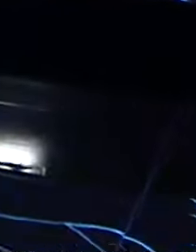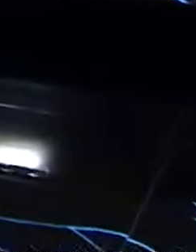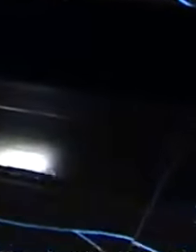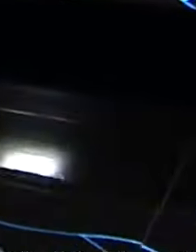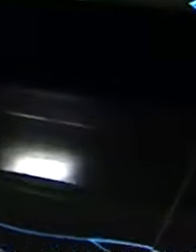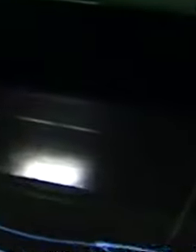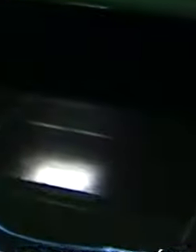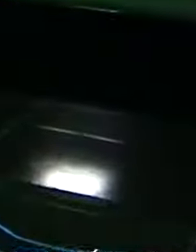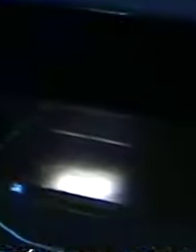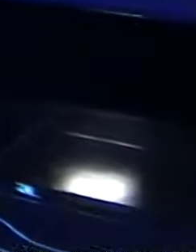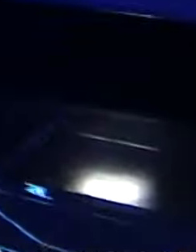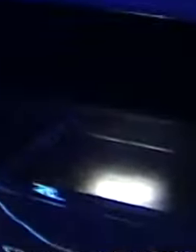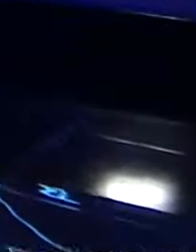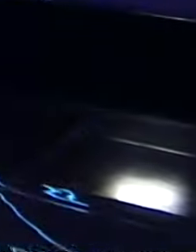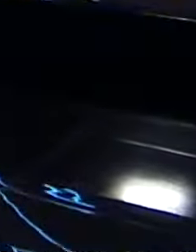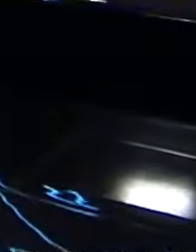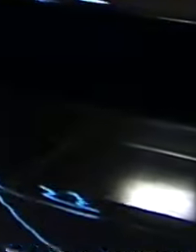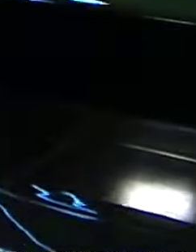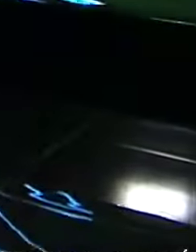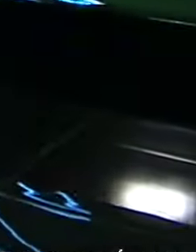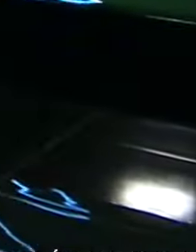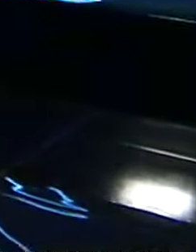Nací con Barbie Superstar y así crecí bien.